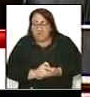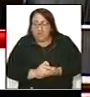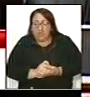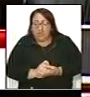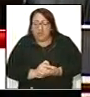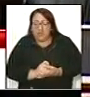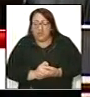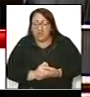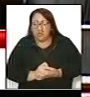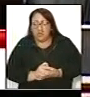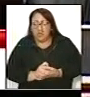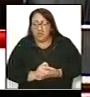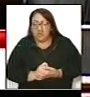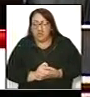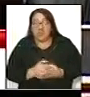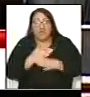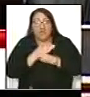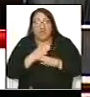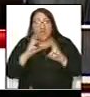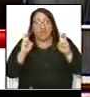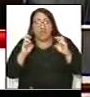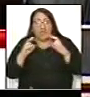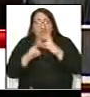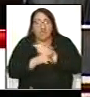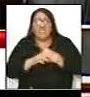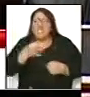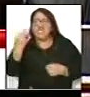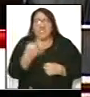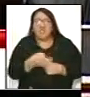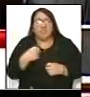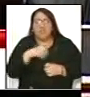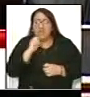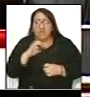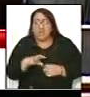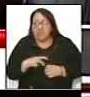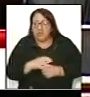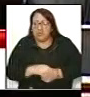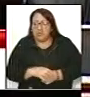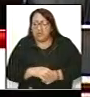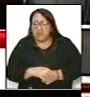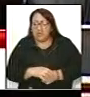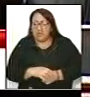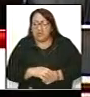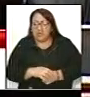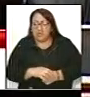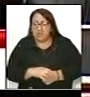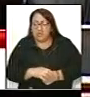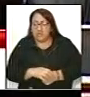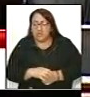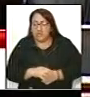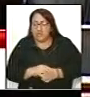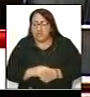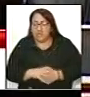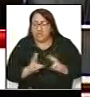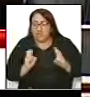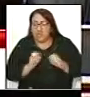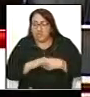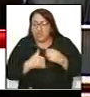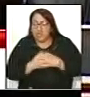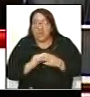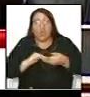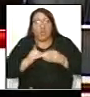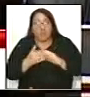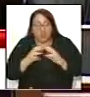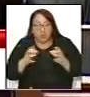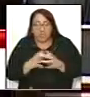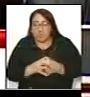para defender la causa venezolana. Y siempre dijimos, señora presidenta, que era un tema de la